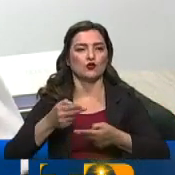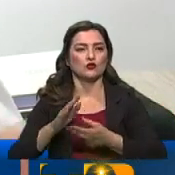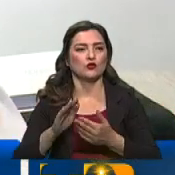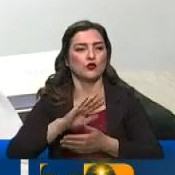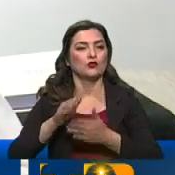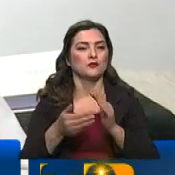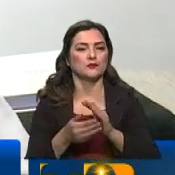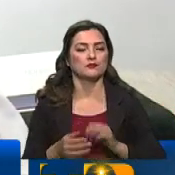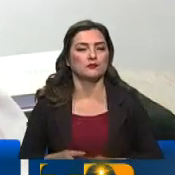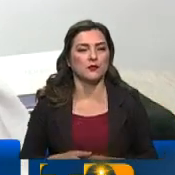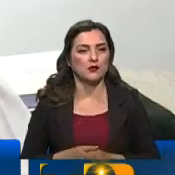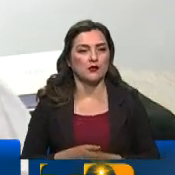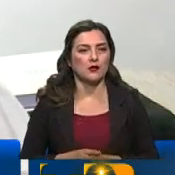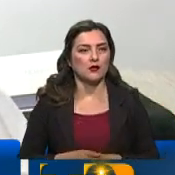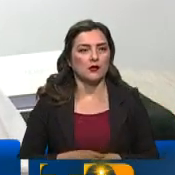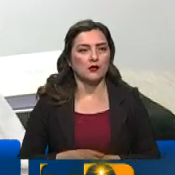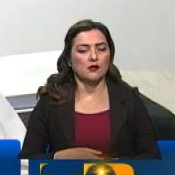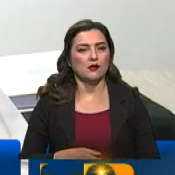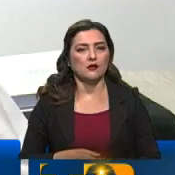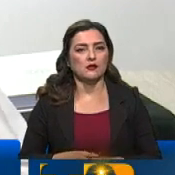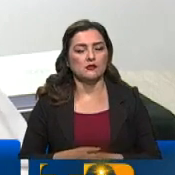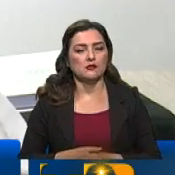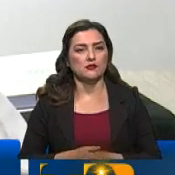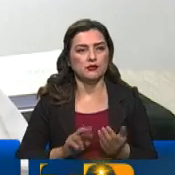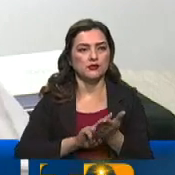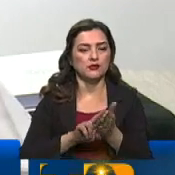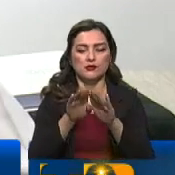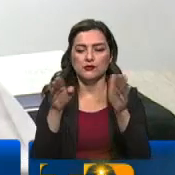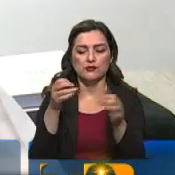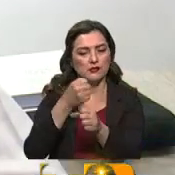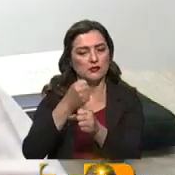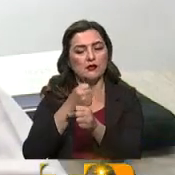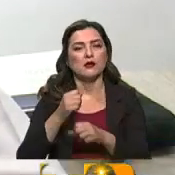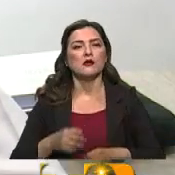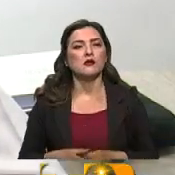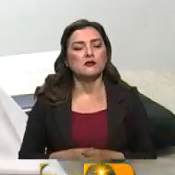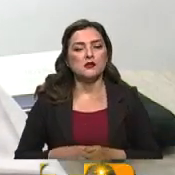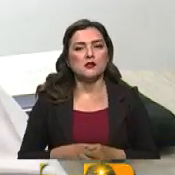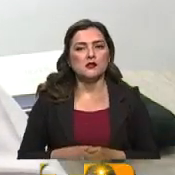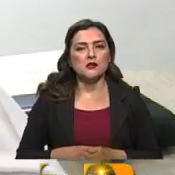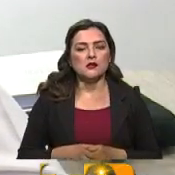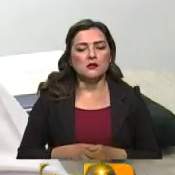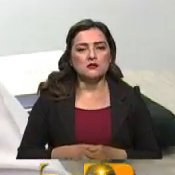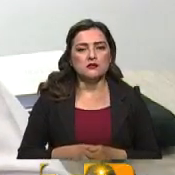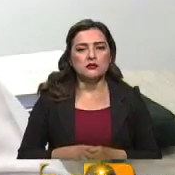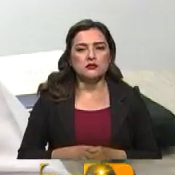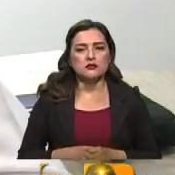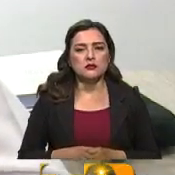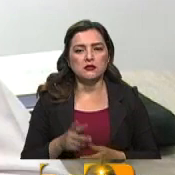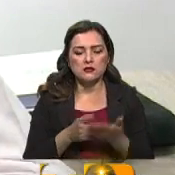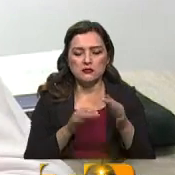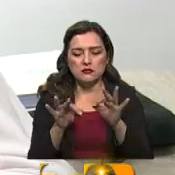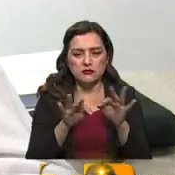pues entrar en términos de reuniones o mesas de trabajo, porque notamos que al no tener un conocimiento de lo que está